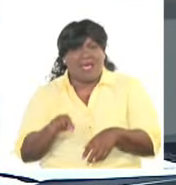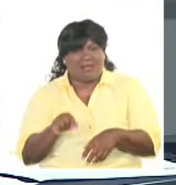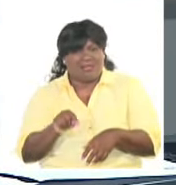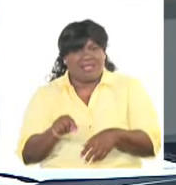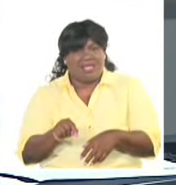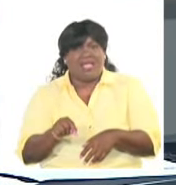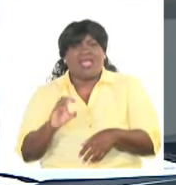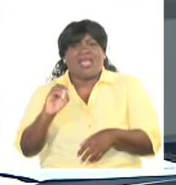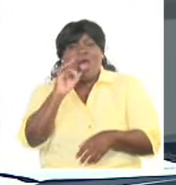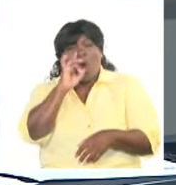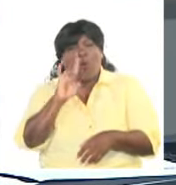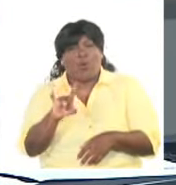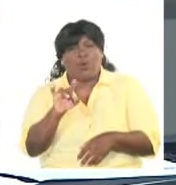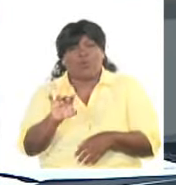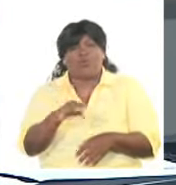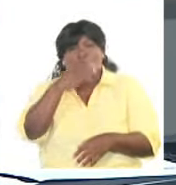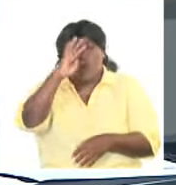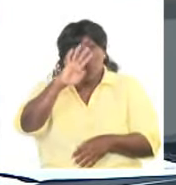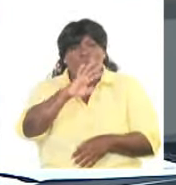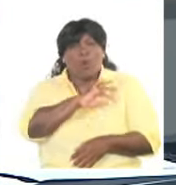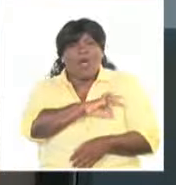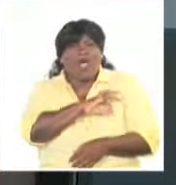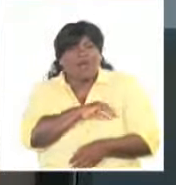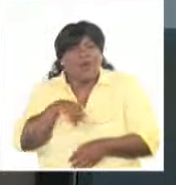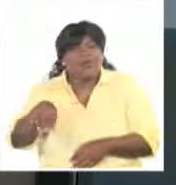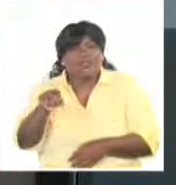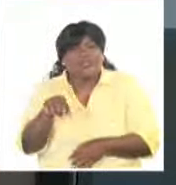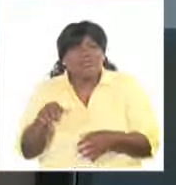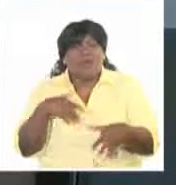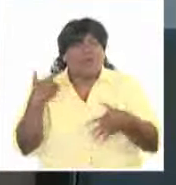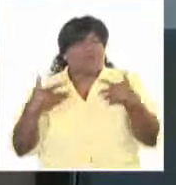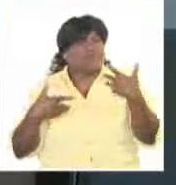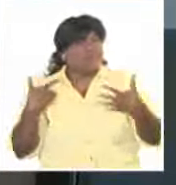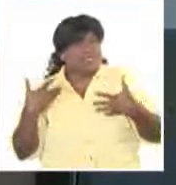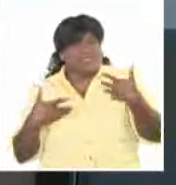cubanos nos sentimos hoy orgullosos y contentos. Gracias, doctor. Sentimiento.